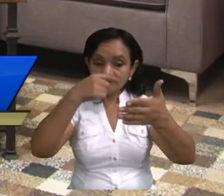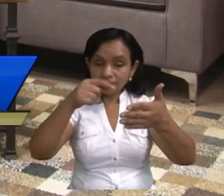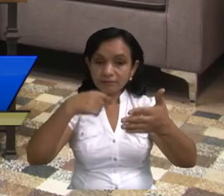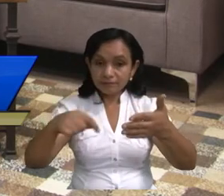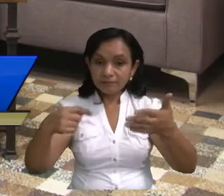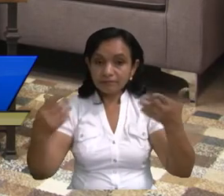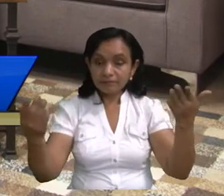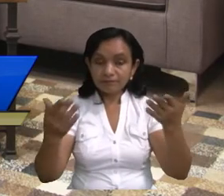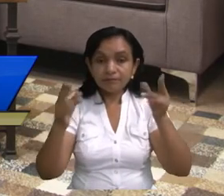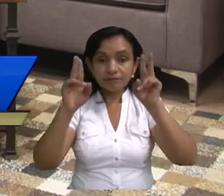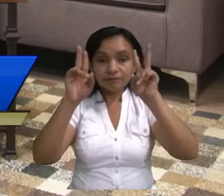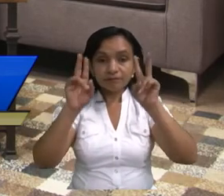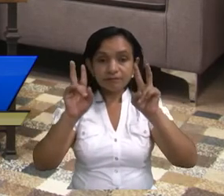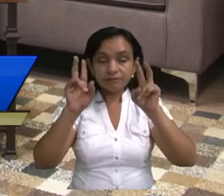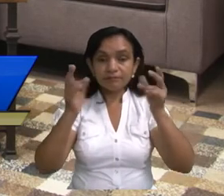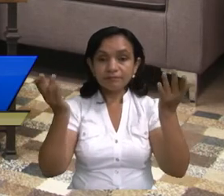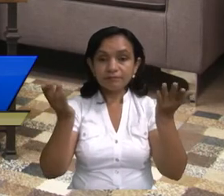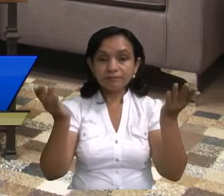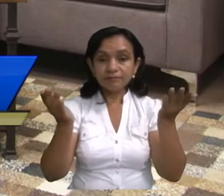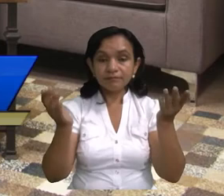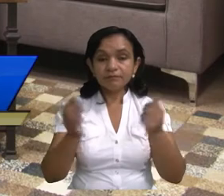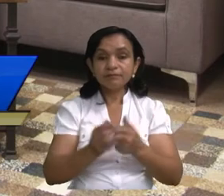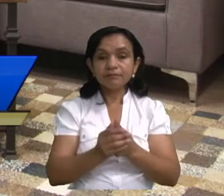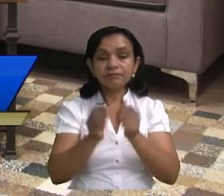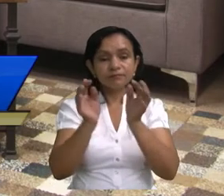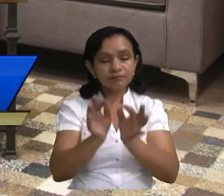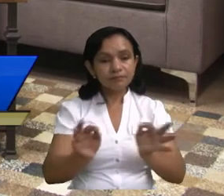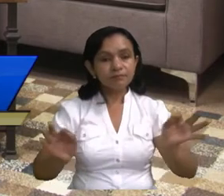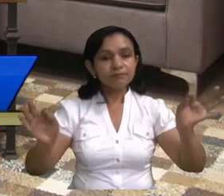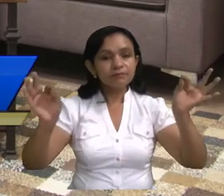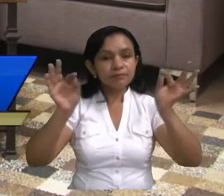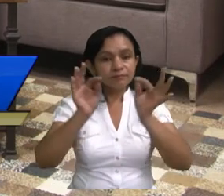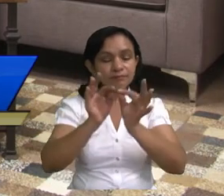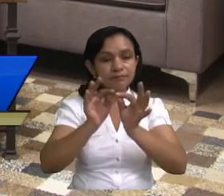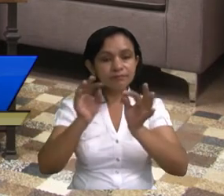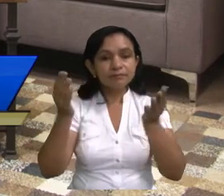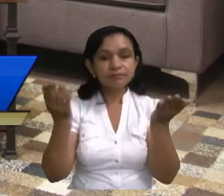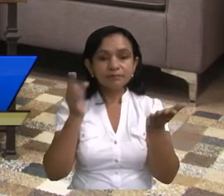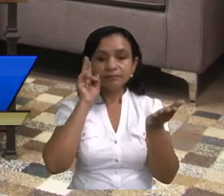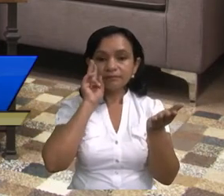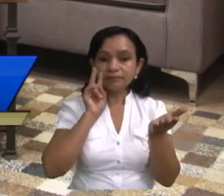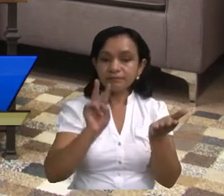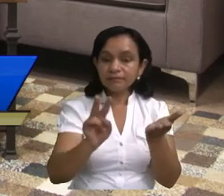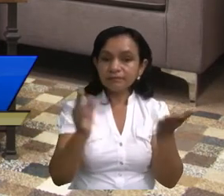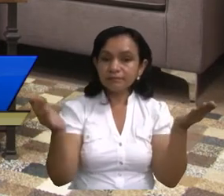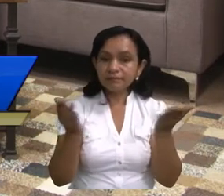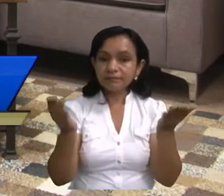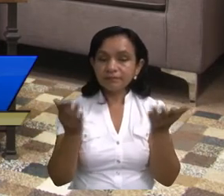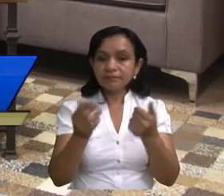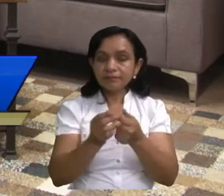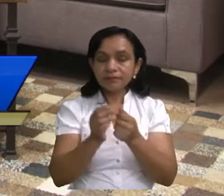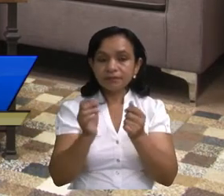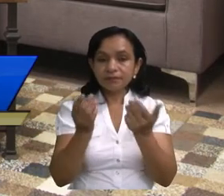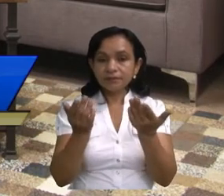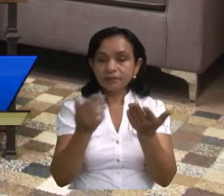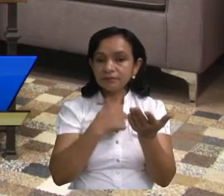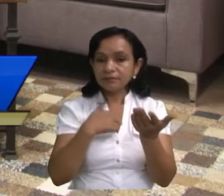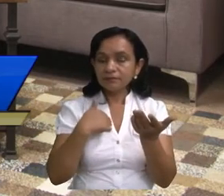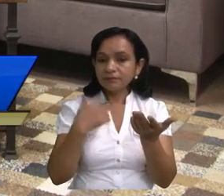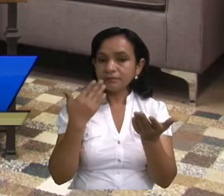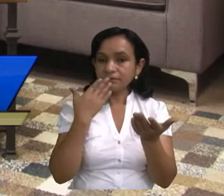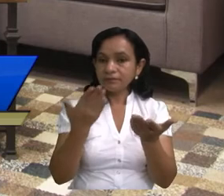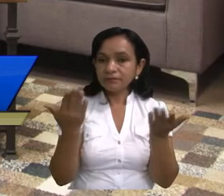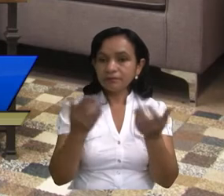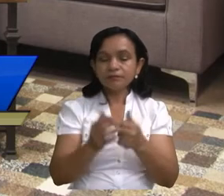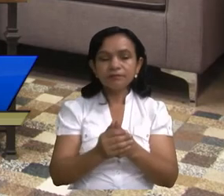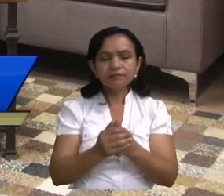de aspectos que son bastante importantes, pues, para ser tomado en cuenta como una suerte de galardón, ¿no? Es decir, ser reconocido